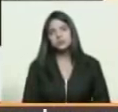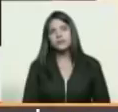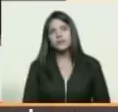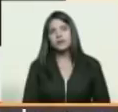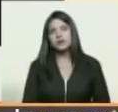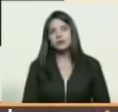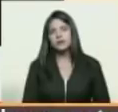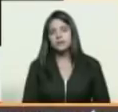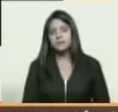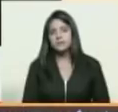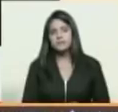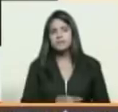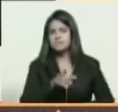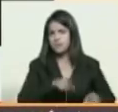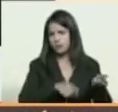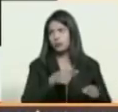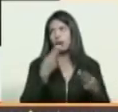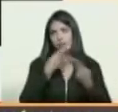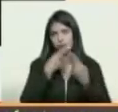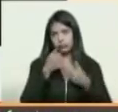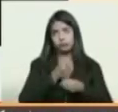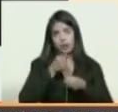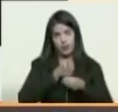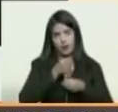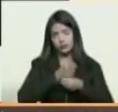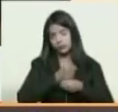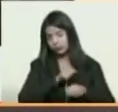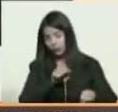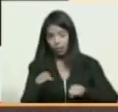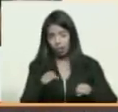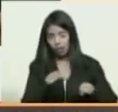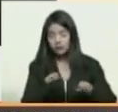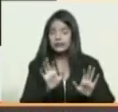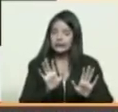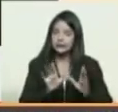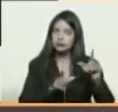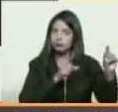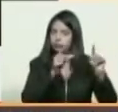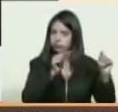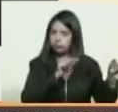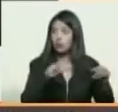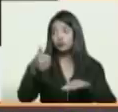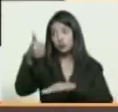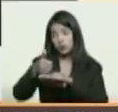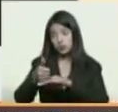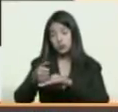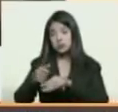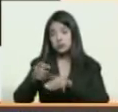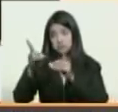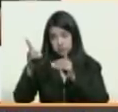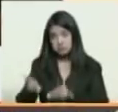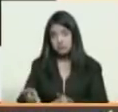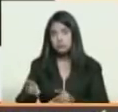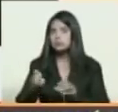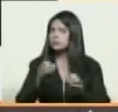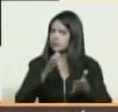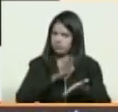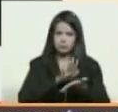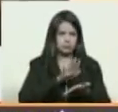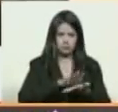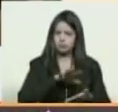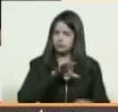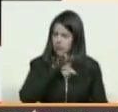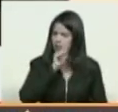porque muchos de ellos tienen compromisos laborales, bueno, cuando sus directores dispongan con toda la comprensión del